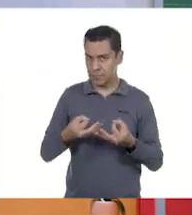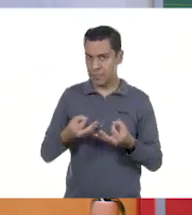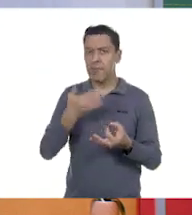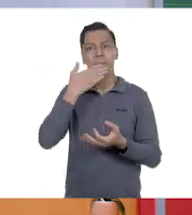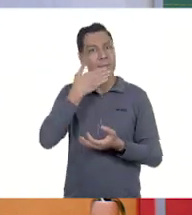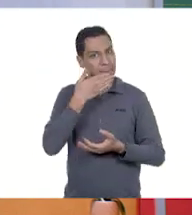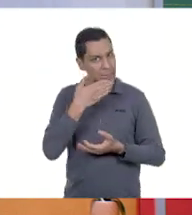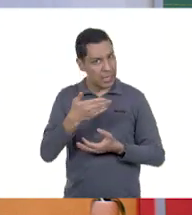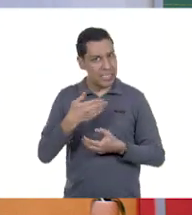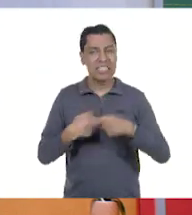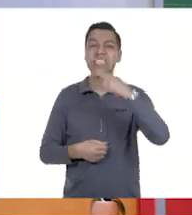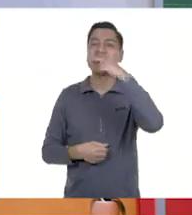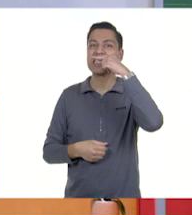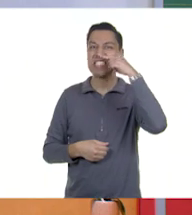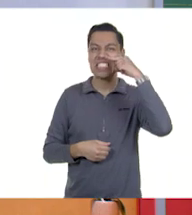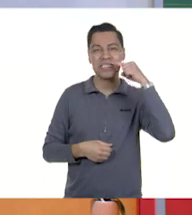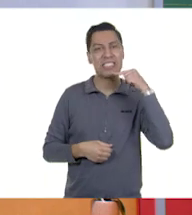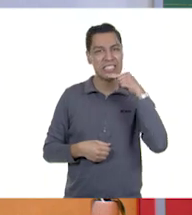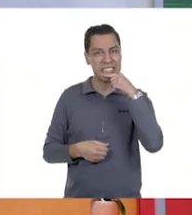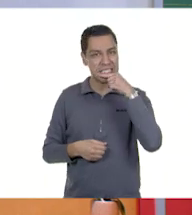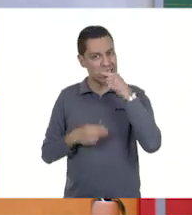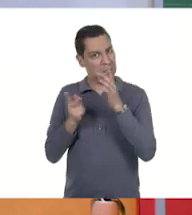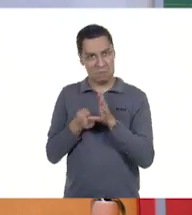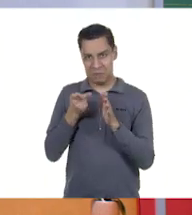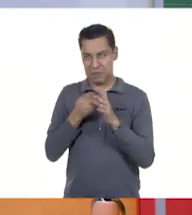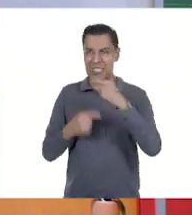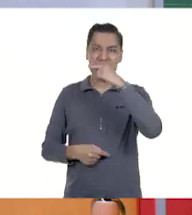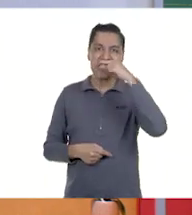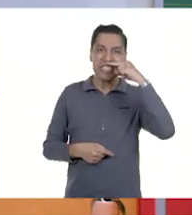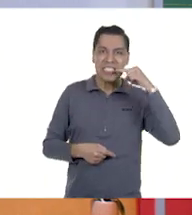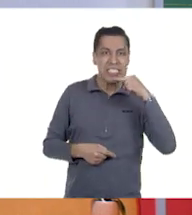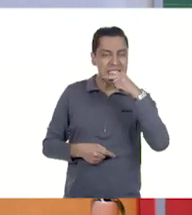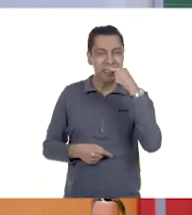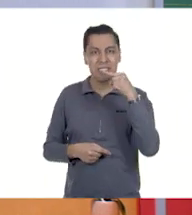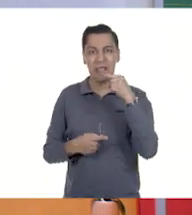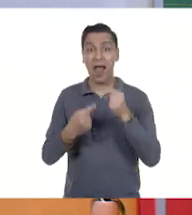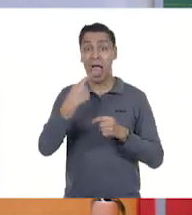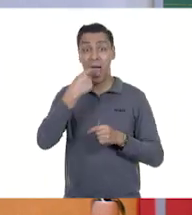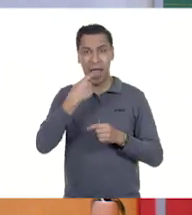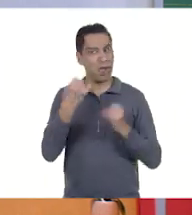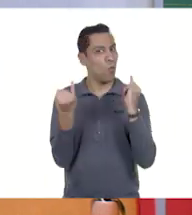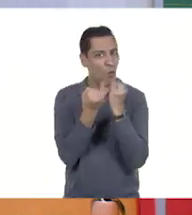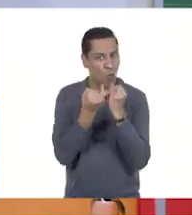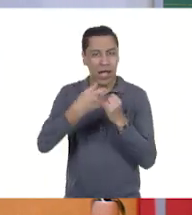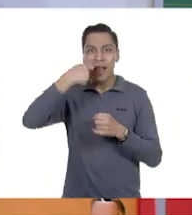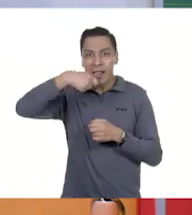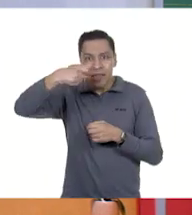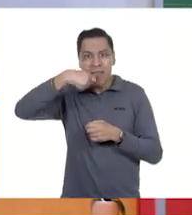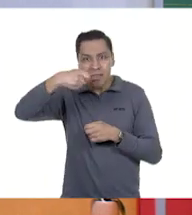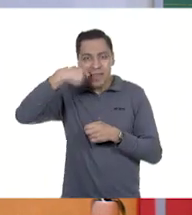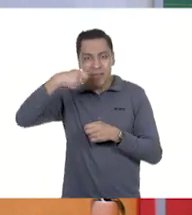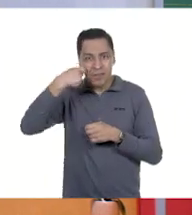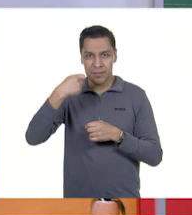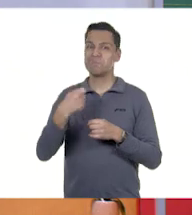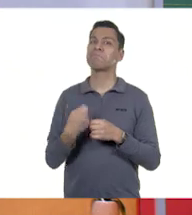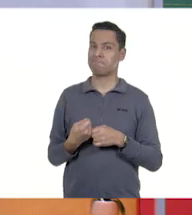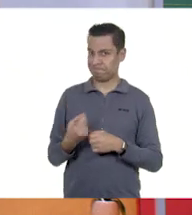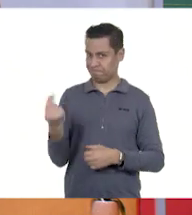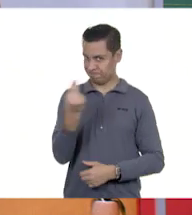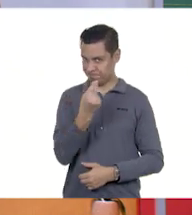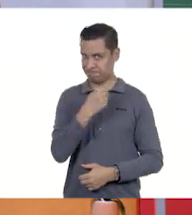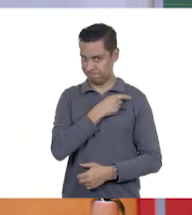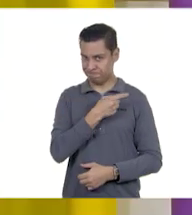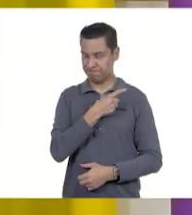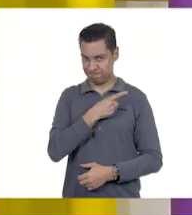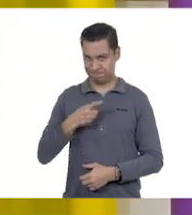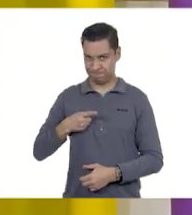dices tú, repasando las piezas dentales varias veces y sobre todo no olvidar que la lengua también forma parte de este cepillado. Así es,